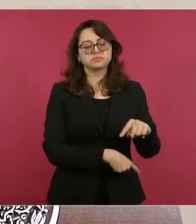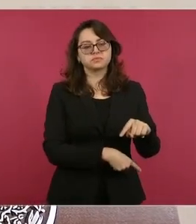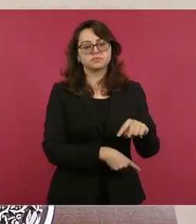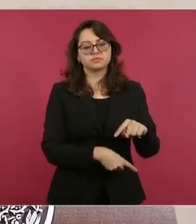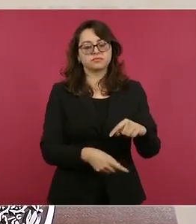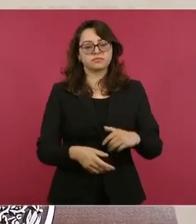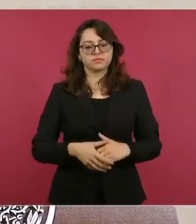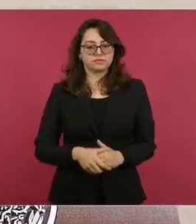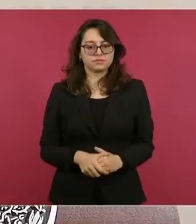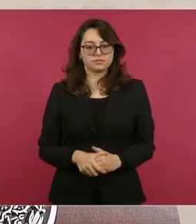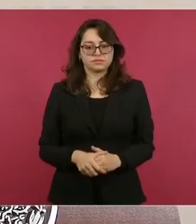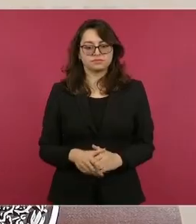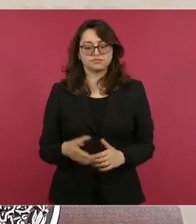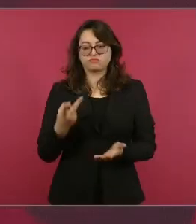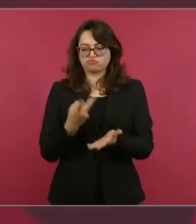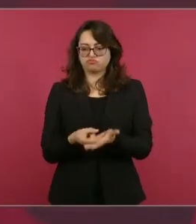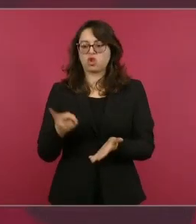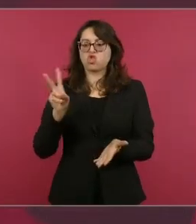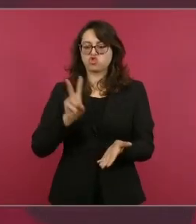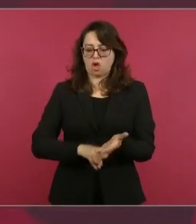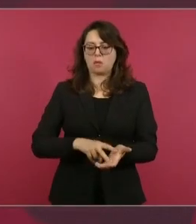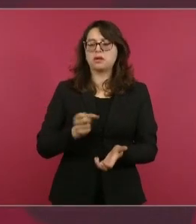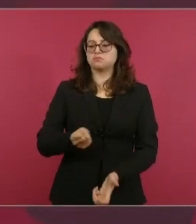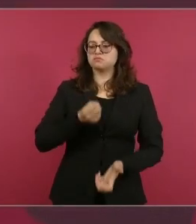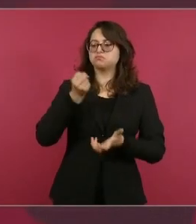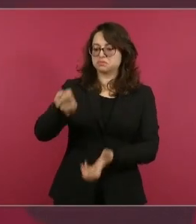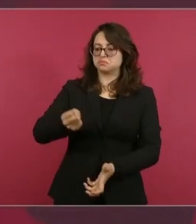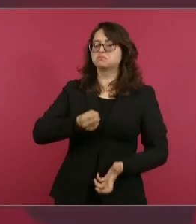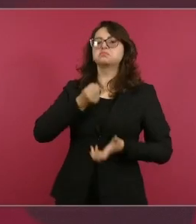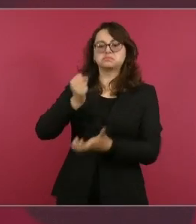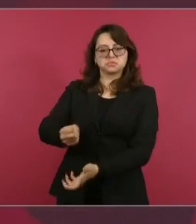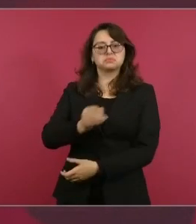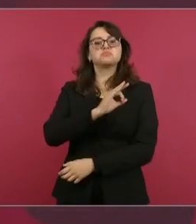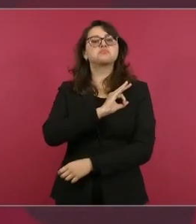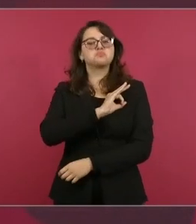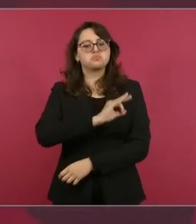la cancelación de los fideicomisos.